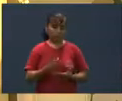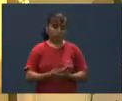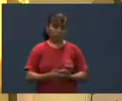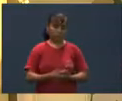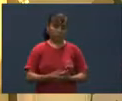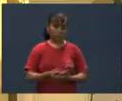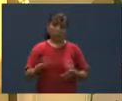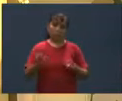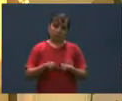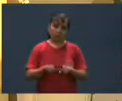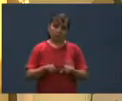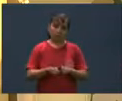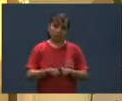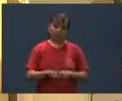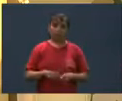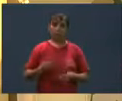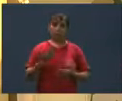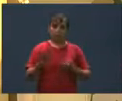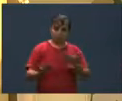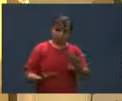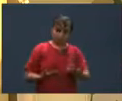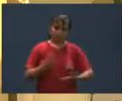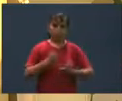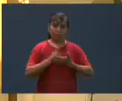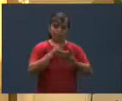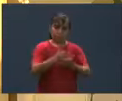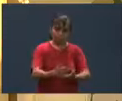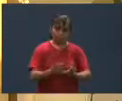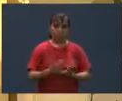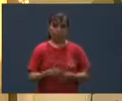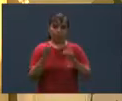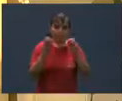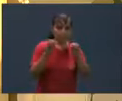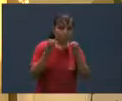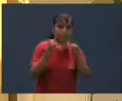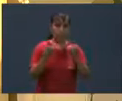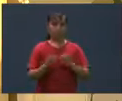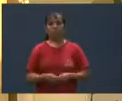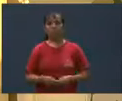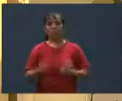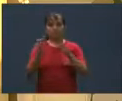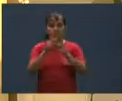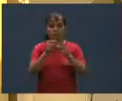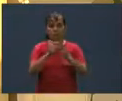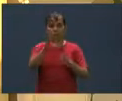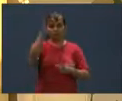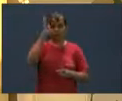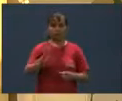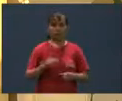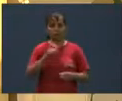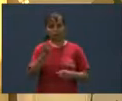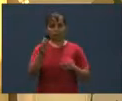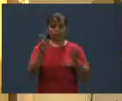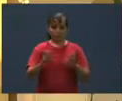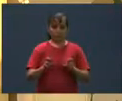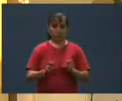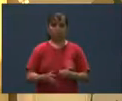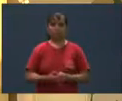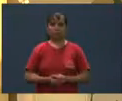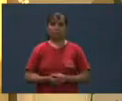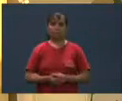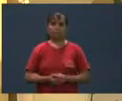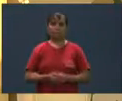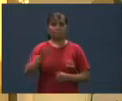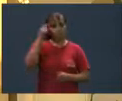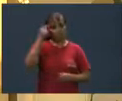también como una oportunidad de servicio, de ayuda a los demás. También ver desde otra perspectiva lo que hago cada